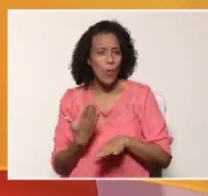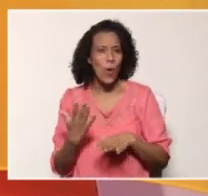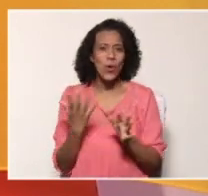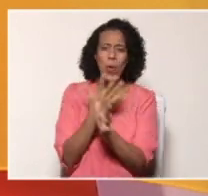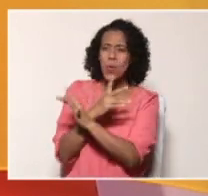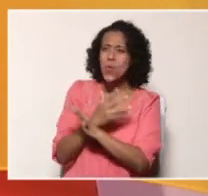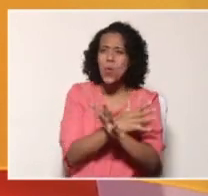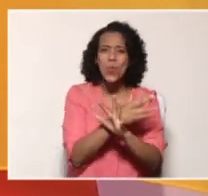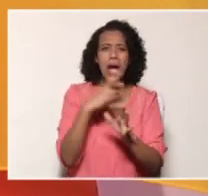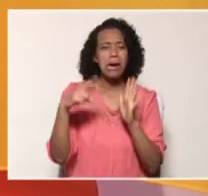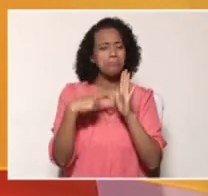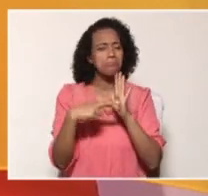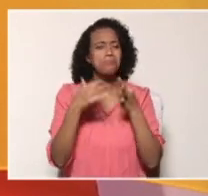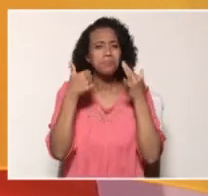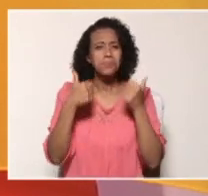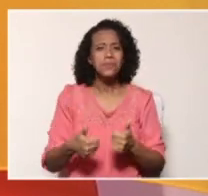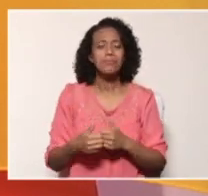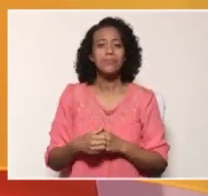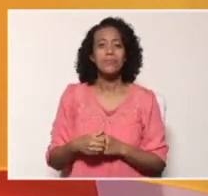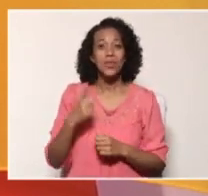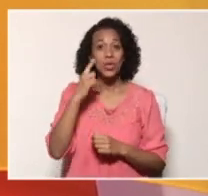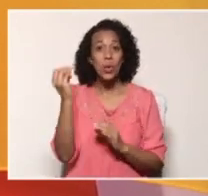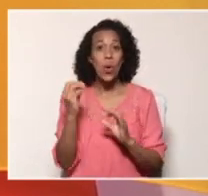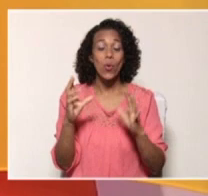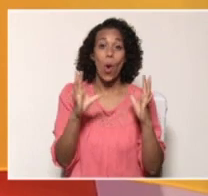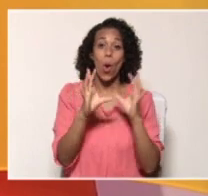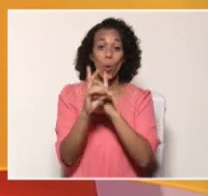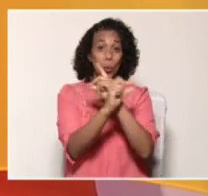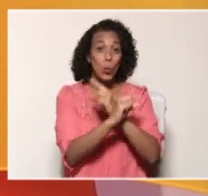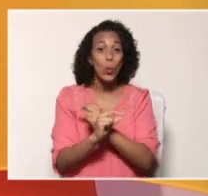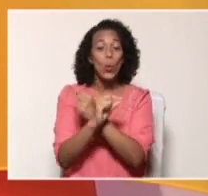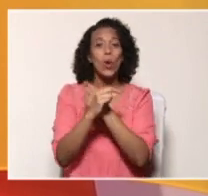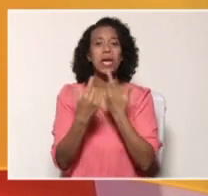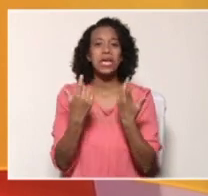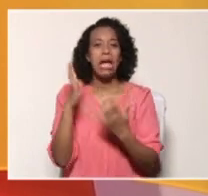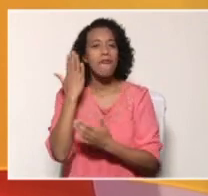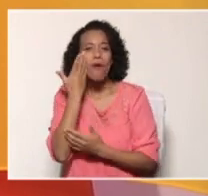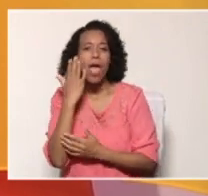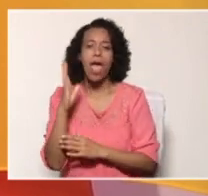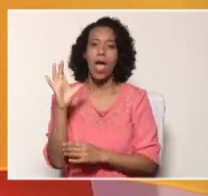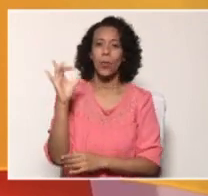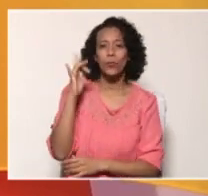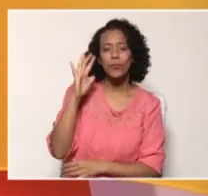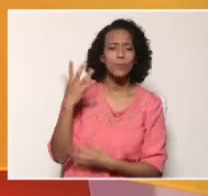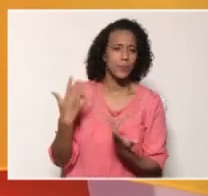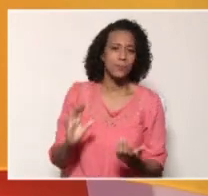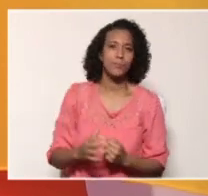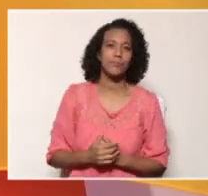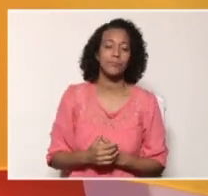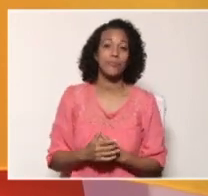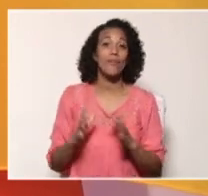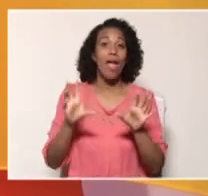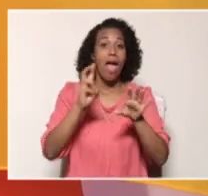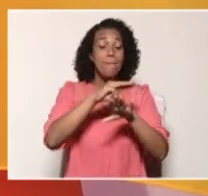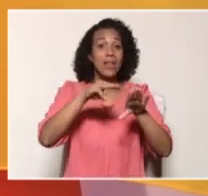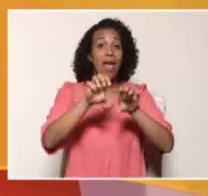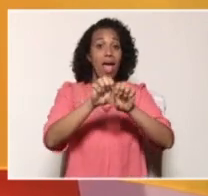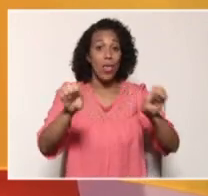lúdico y dinámico, así como también son nuestras redes sociales. Por eso los invitamos a ingresar al enlace